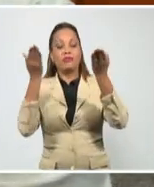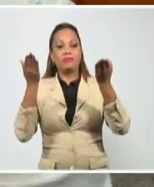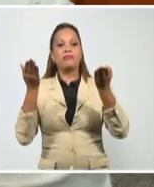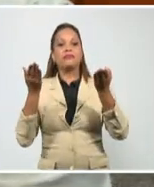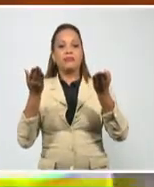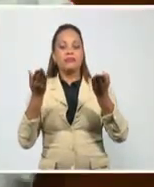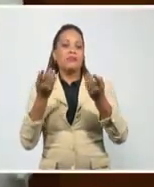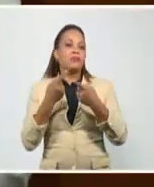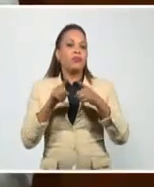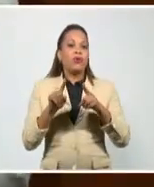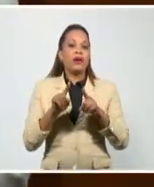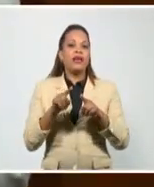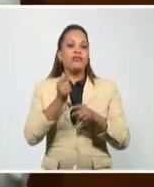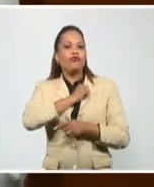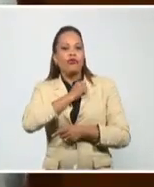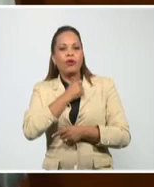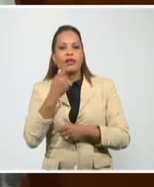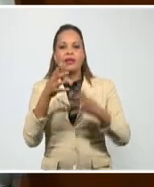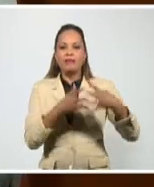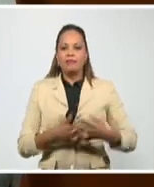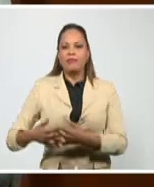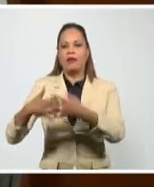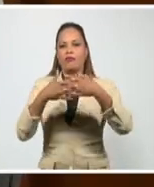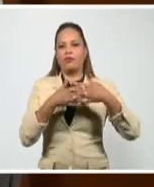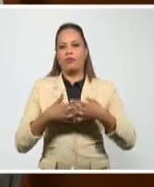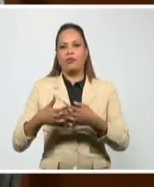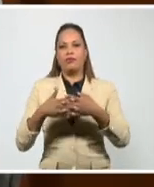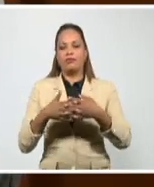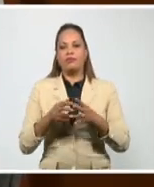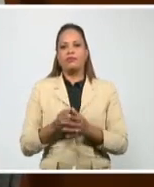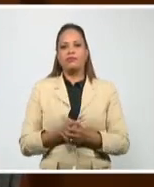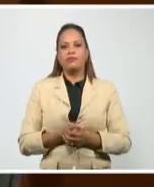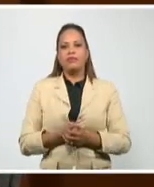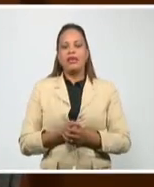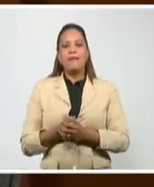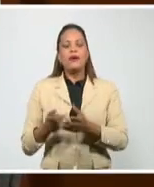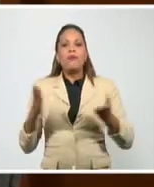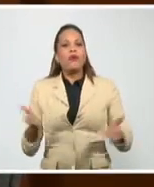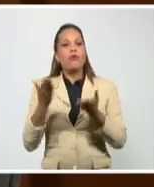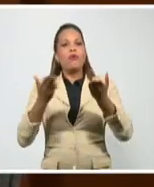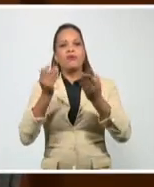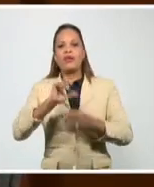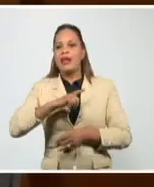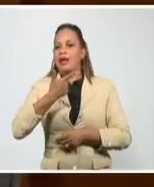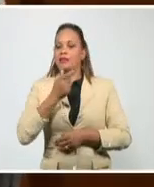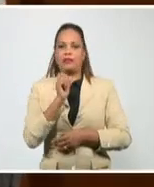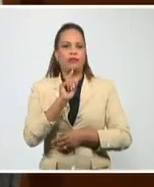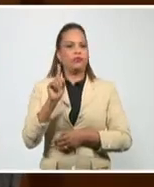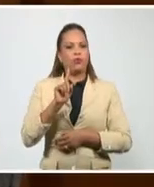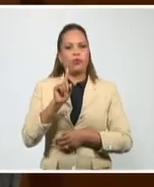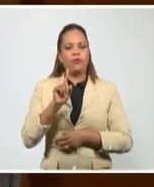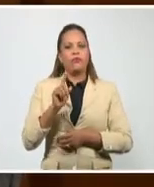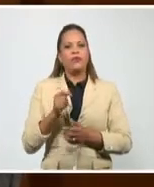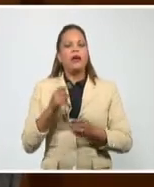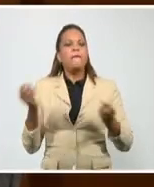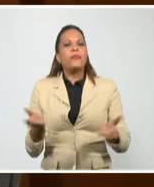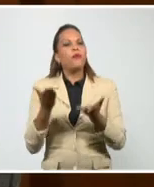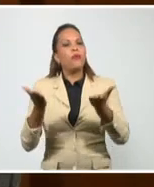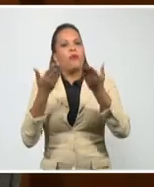de promoción. Lo que pasa que no es un acto de promoción de arte, es un acto de promoción